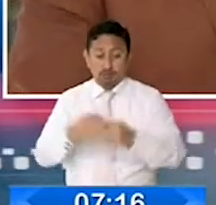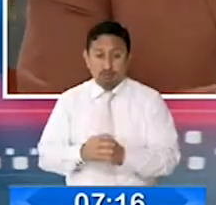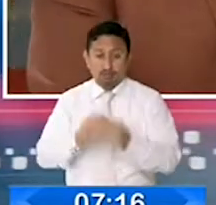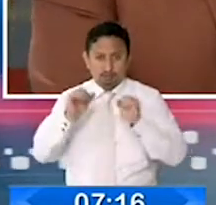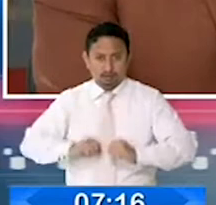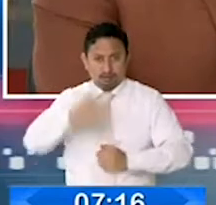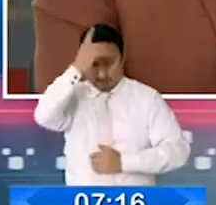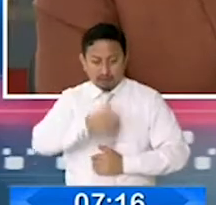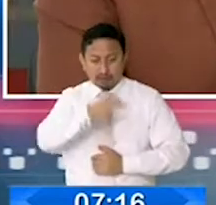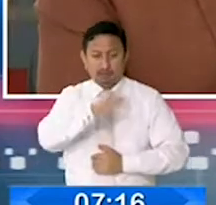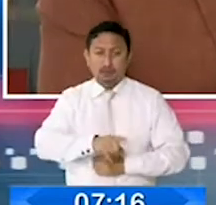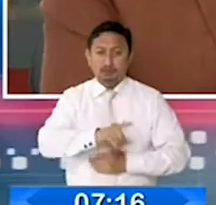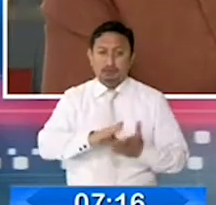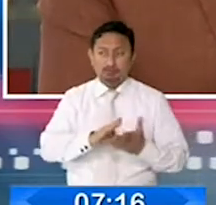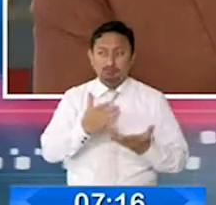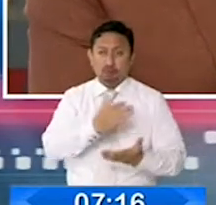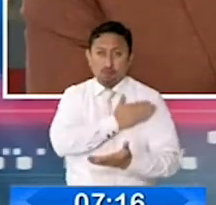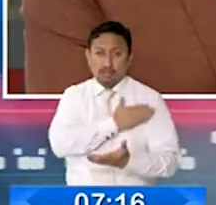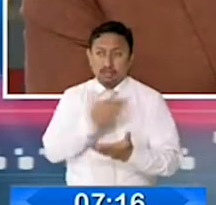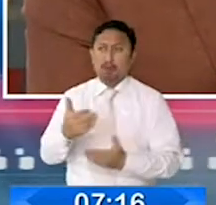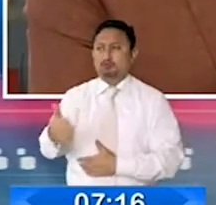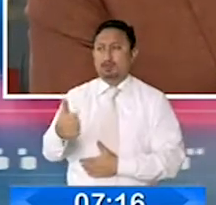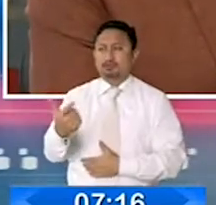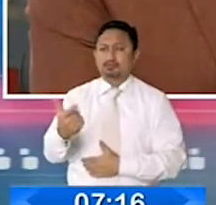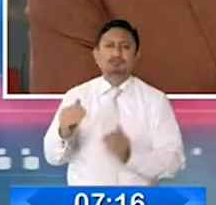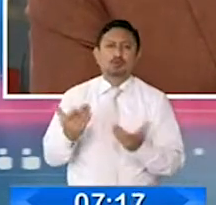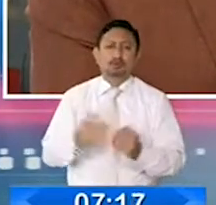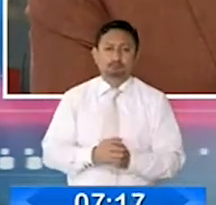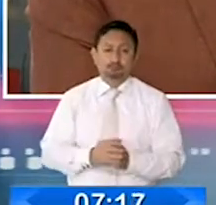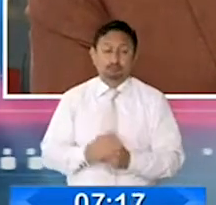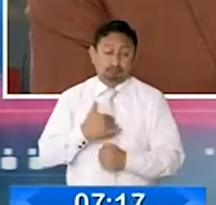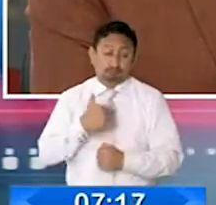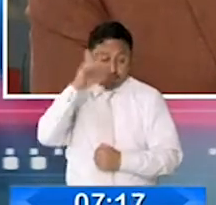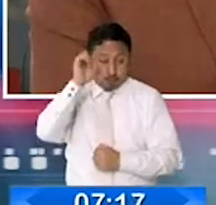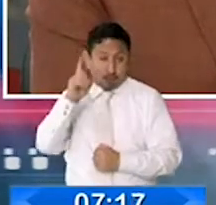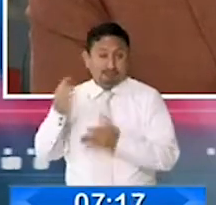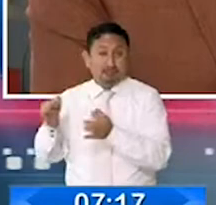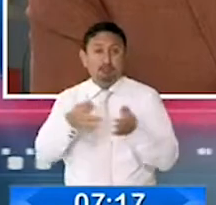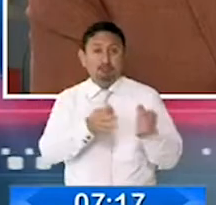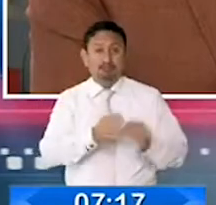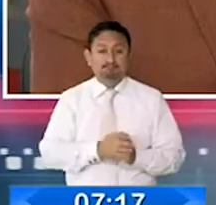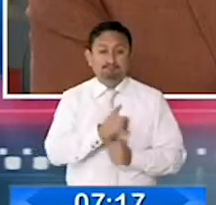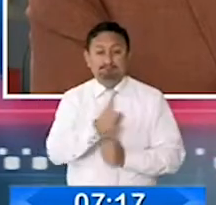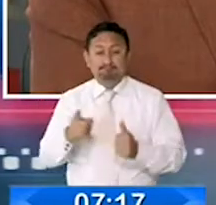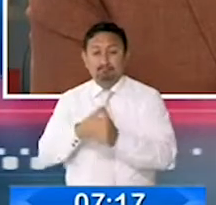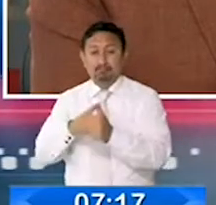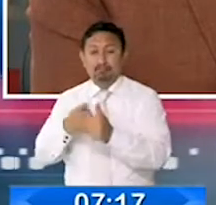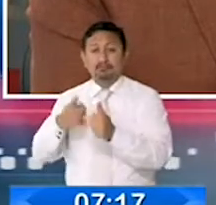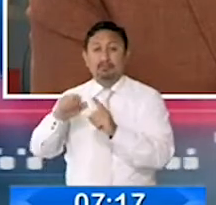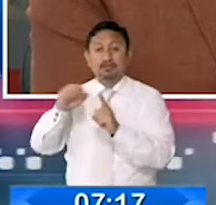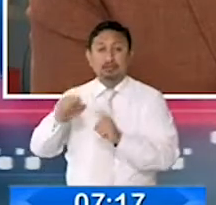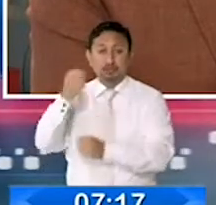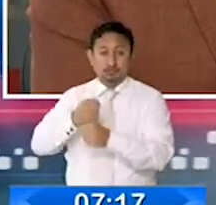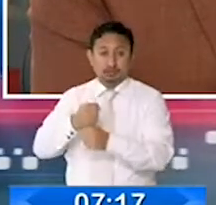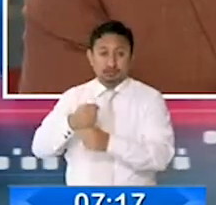logre que la ciudadanía diga y tenga confianza? Yo creo que de dos vías, de parte de quienes somos parte del sistema de